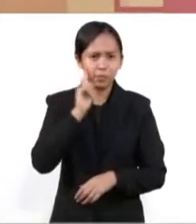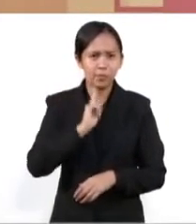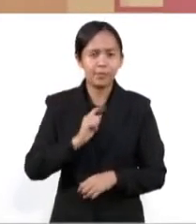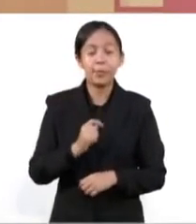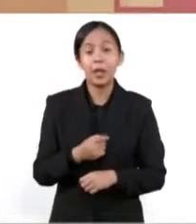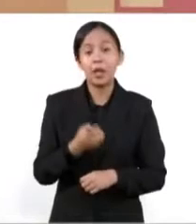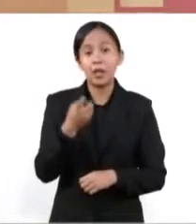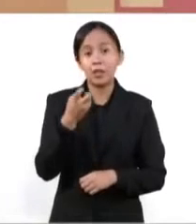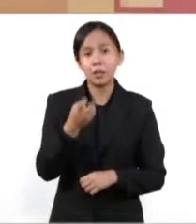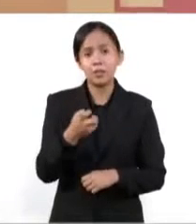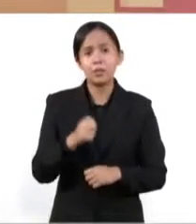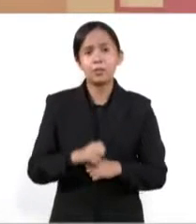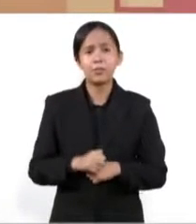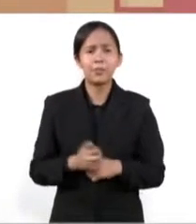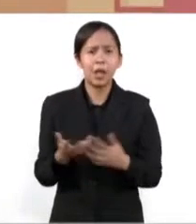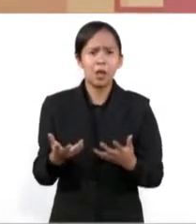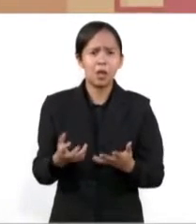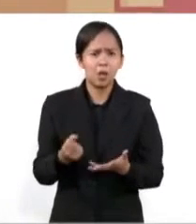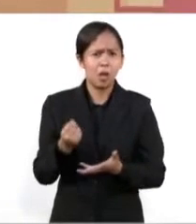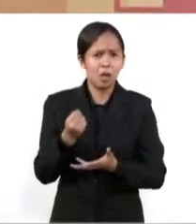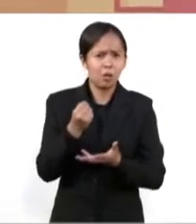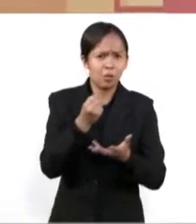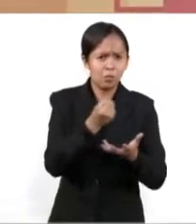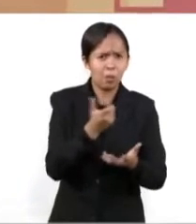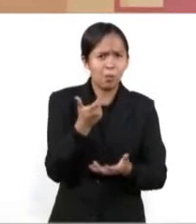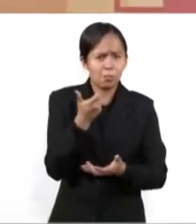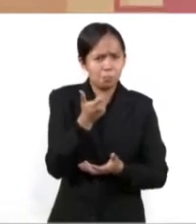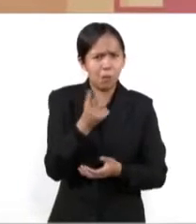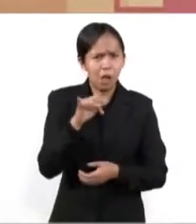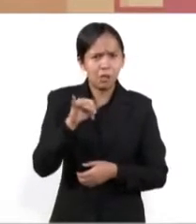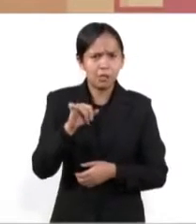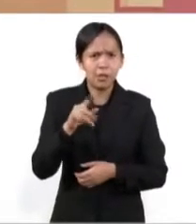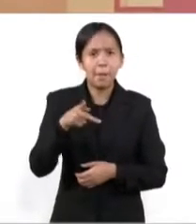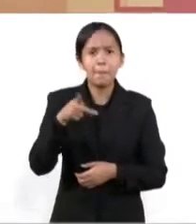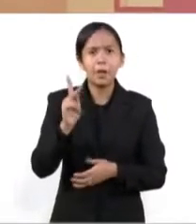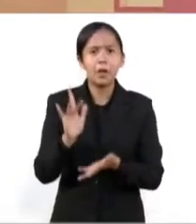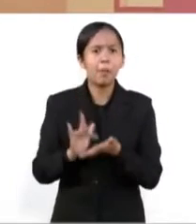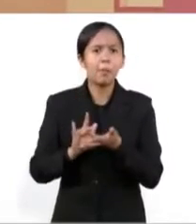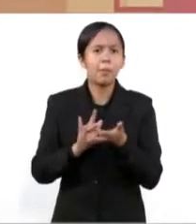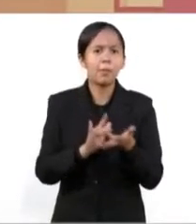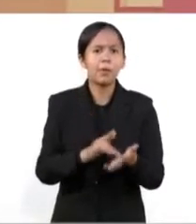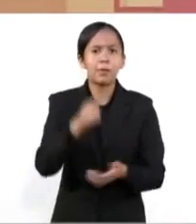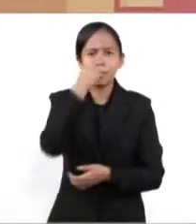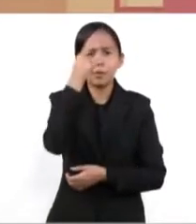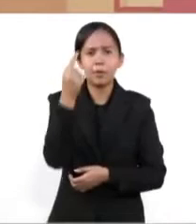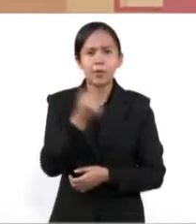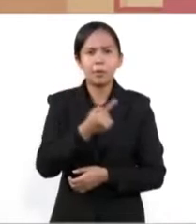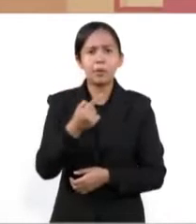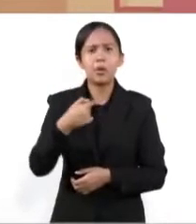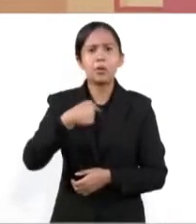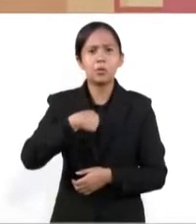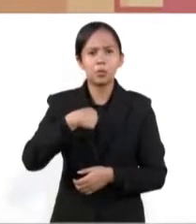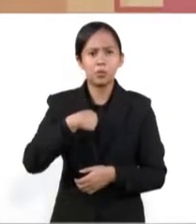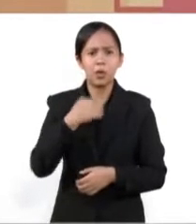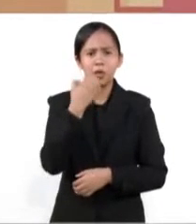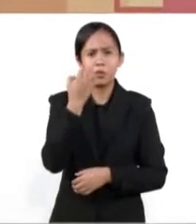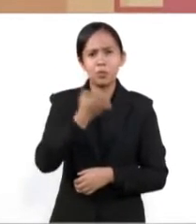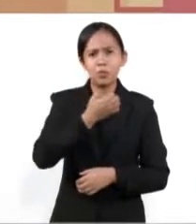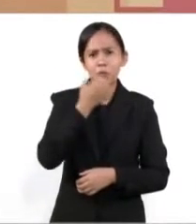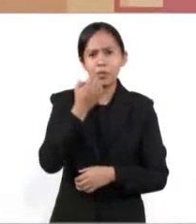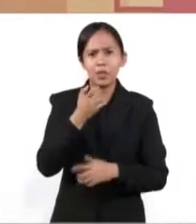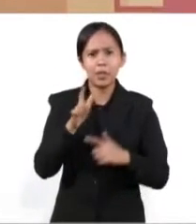la cual, más que una aportación económica, es un apoyo para poder concretar